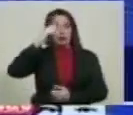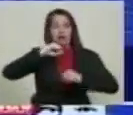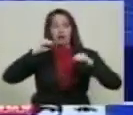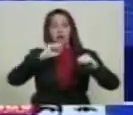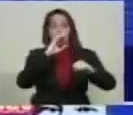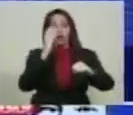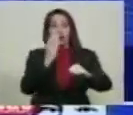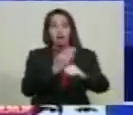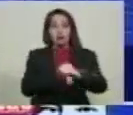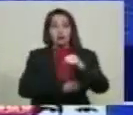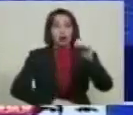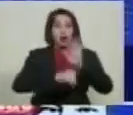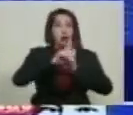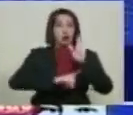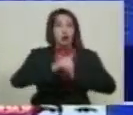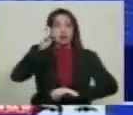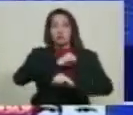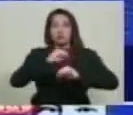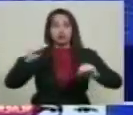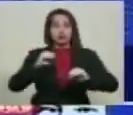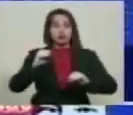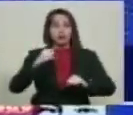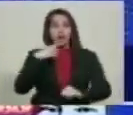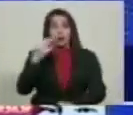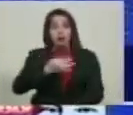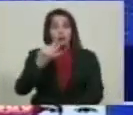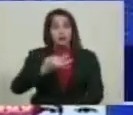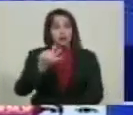atómicos. La verdad,